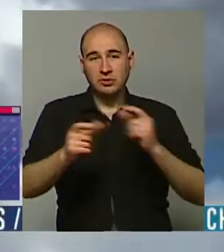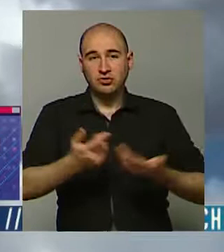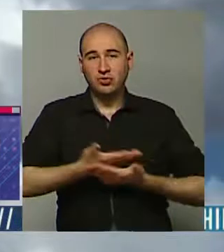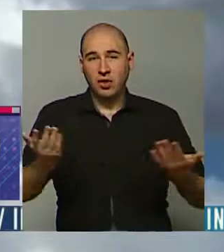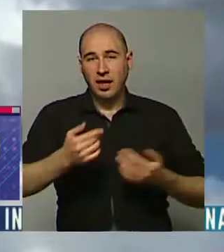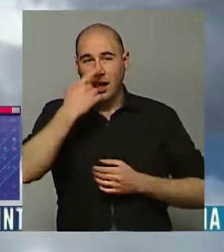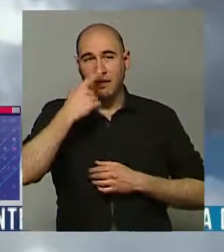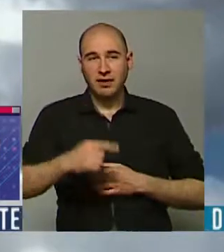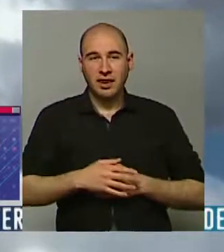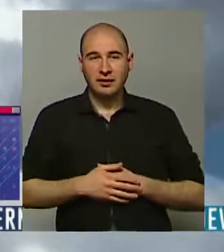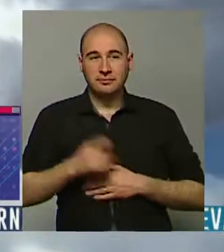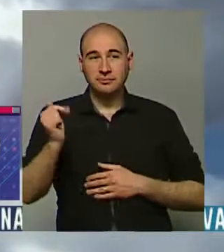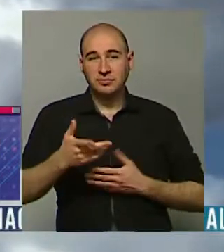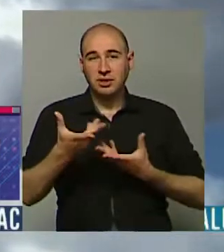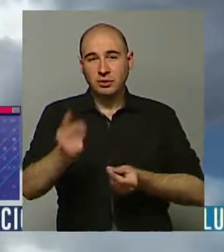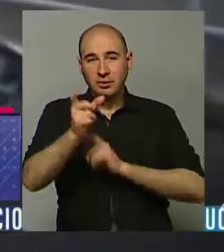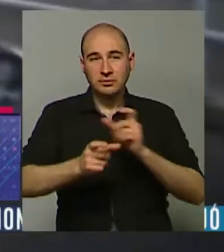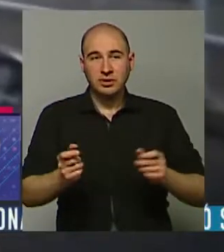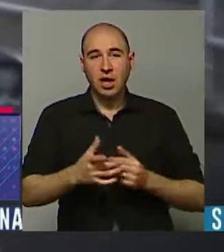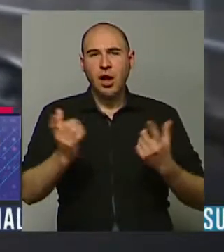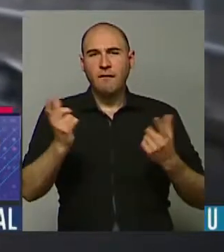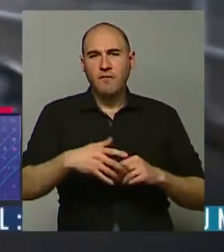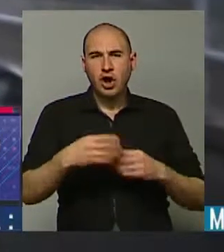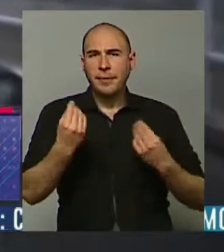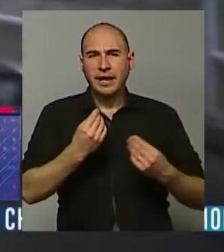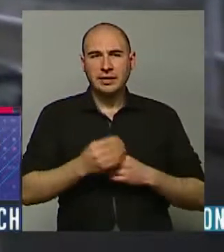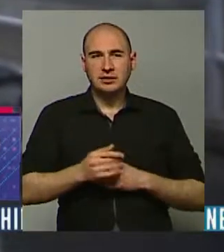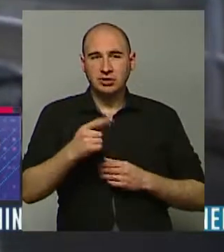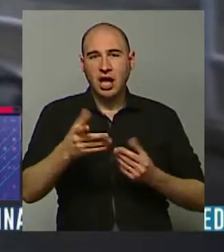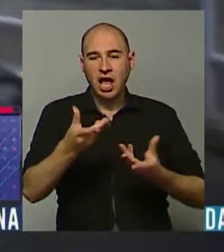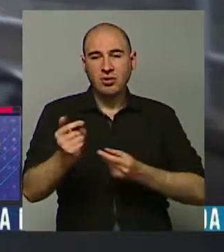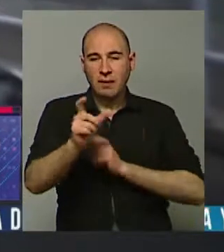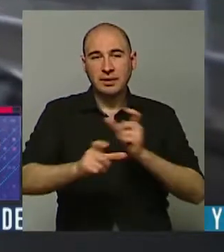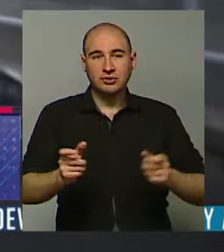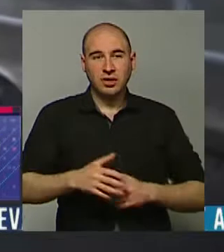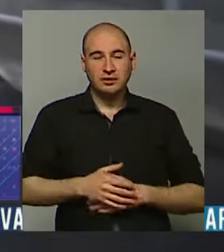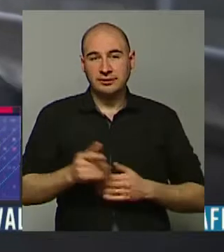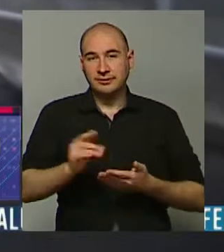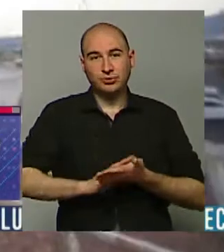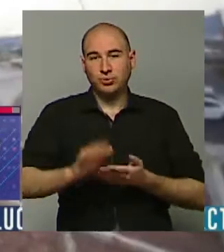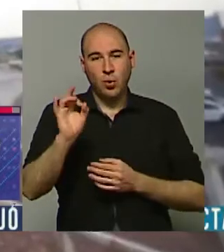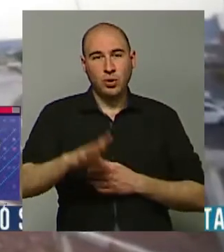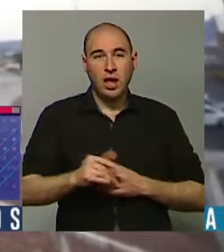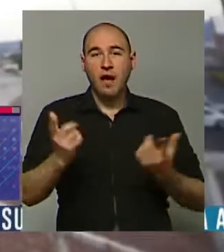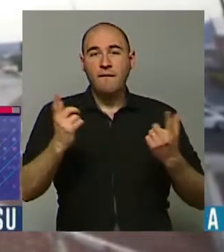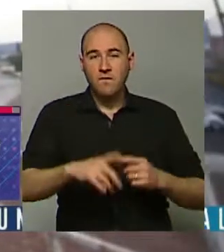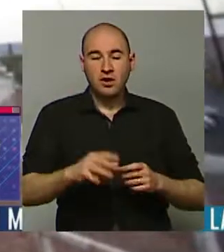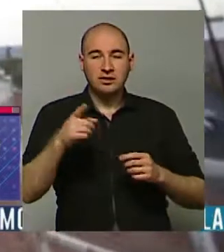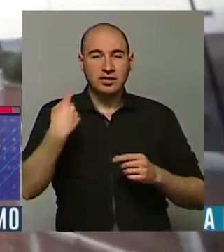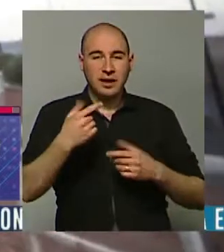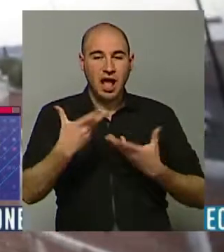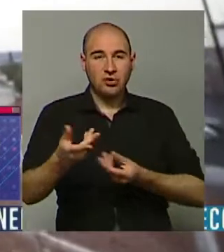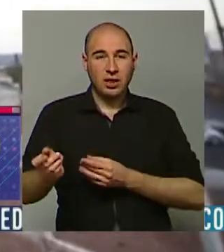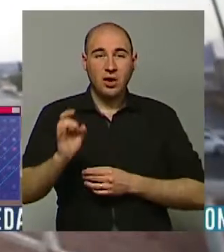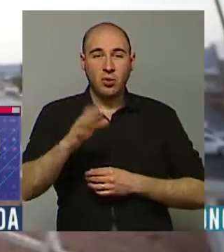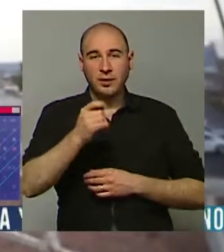en definitiva termina sirviendo a la gente. Los foros están pensados más que nada para servir a la gente. O sea, no hay vuelta. El foro está pensado siempre para eso,